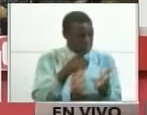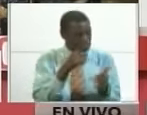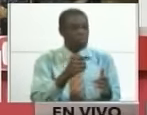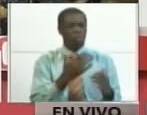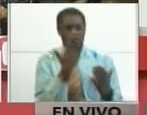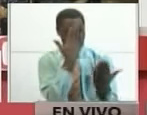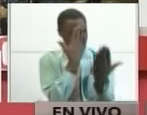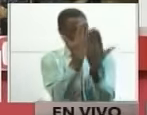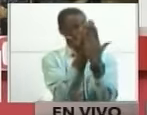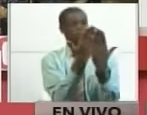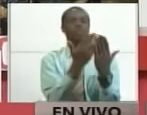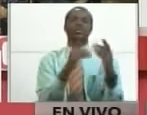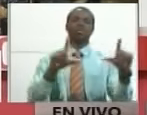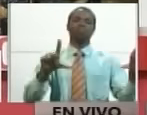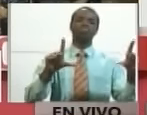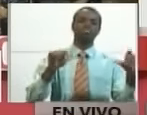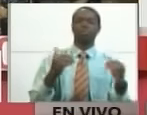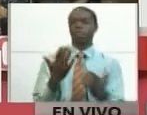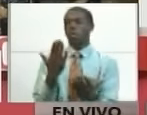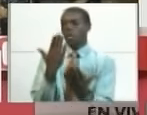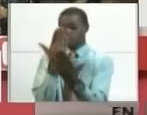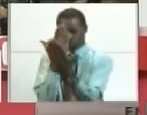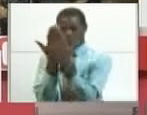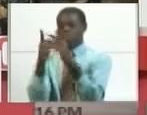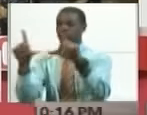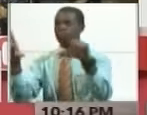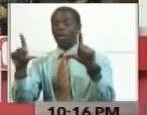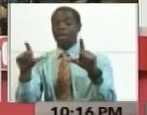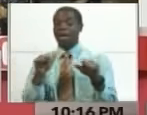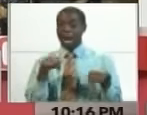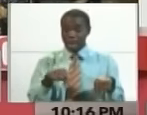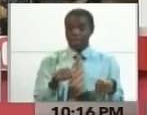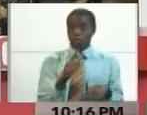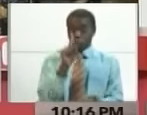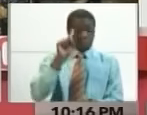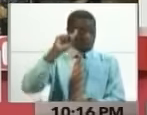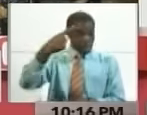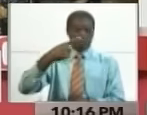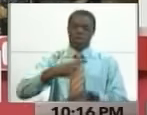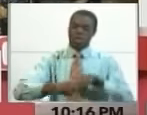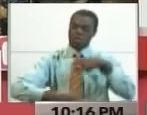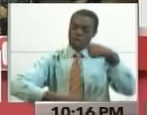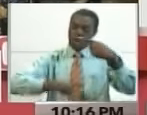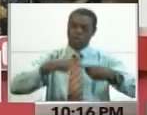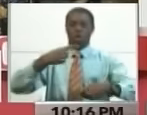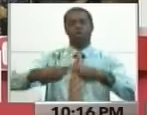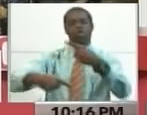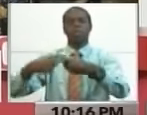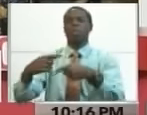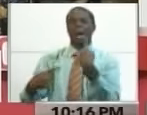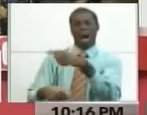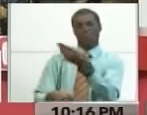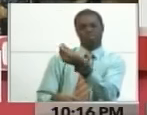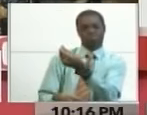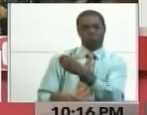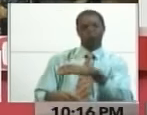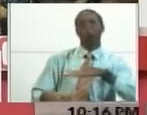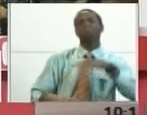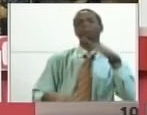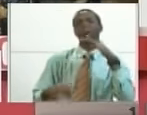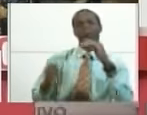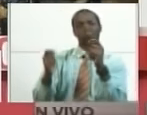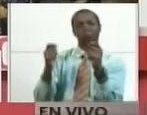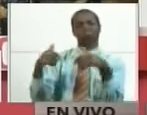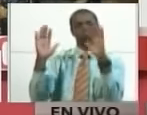cara. Debe ser la batalla de todos los días. Porque ellos tienen recursos, ellos tienen los medios, nosotros tenemos